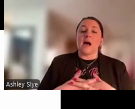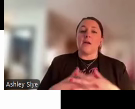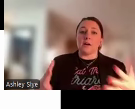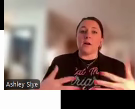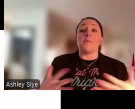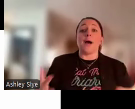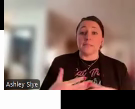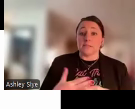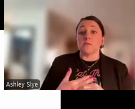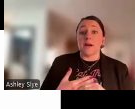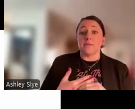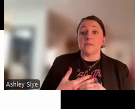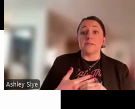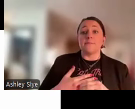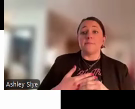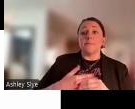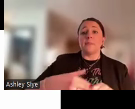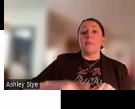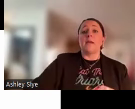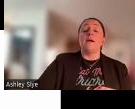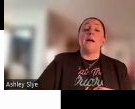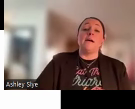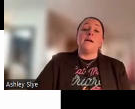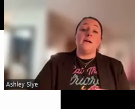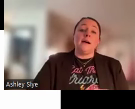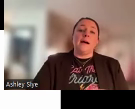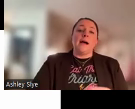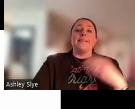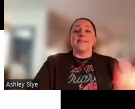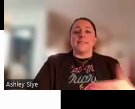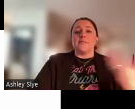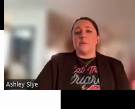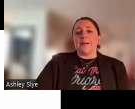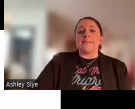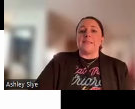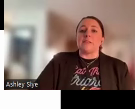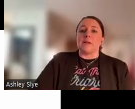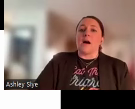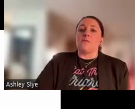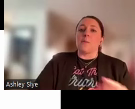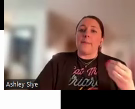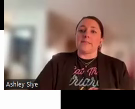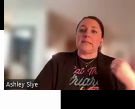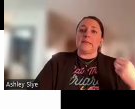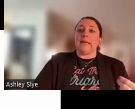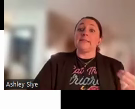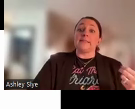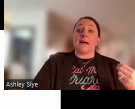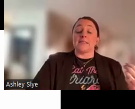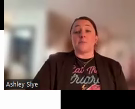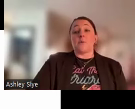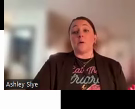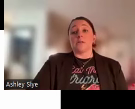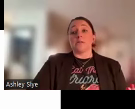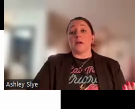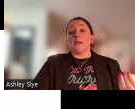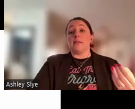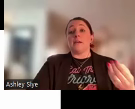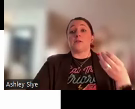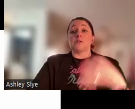una pareja abusadora fue liberada de la prisión o la referencia a servicios